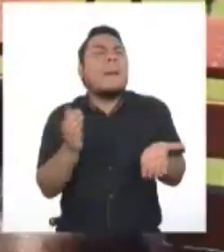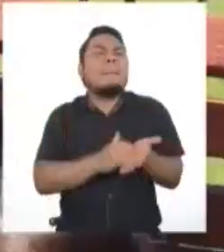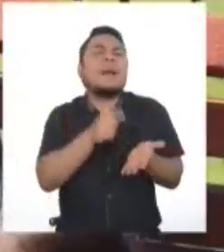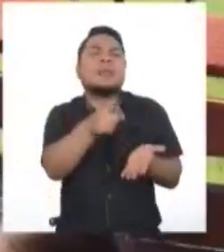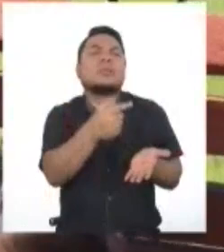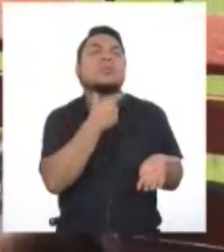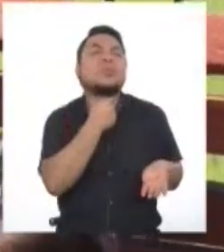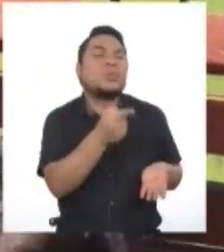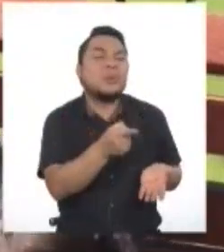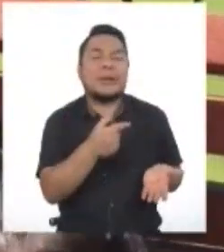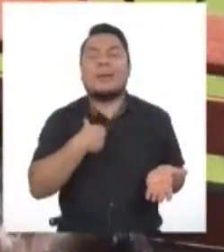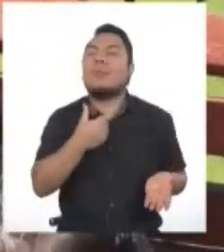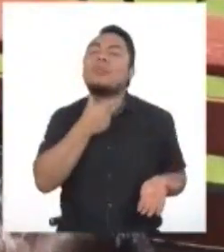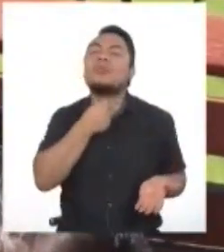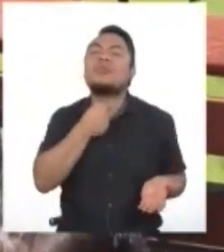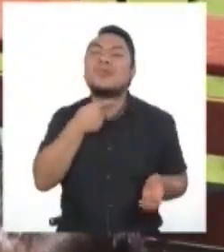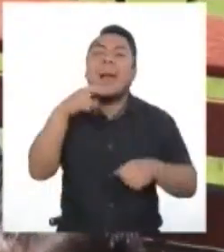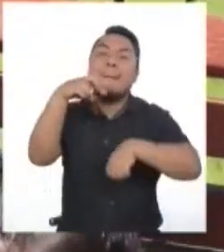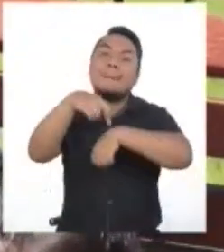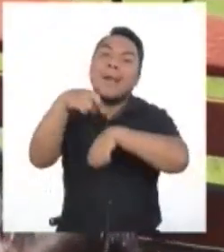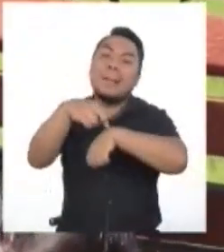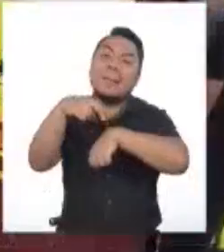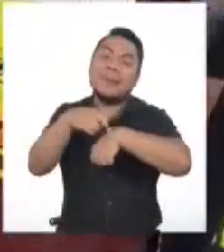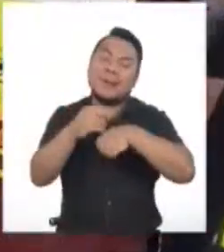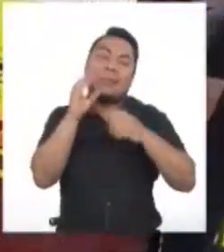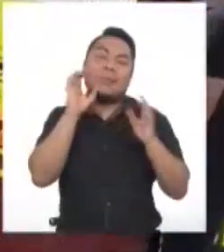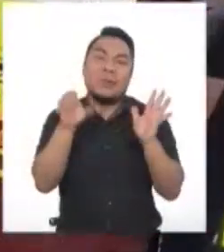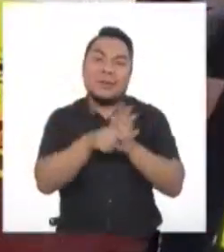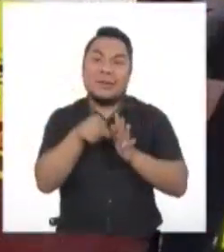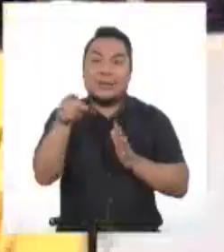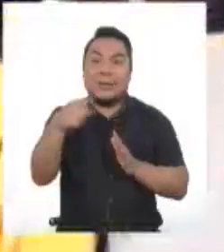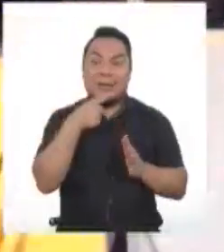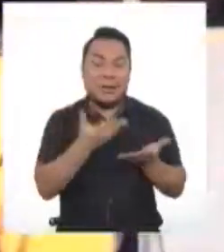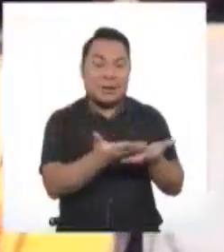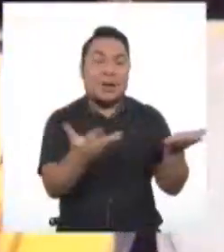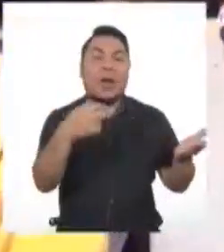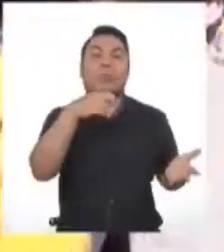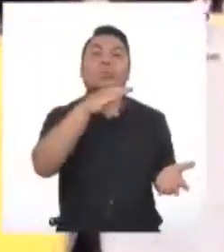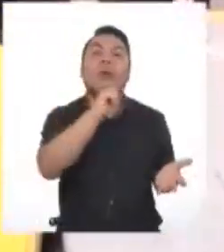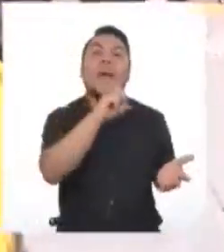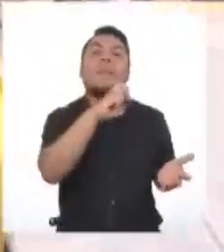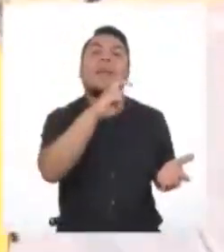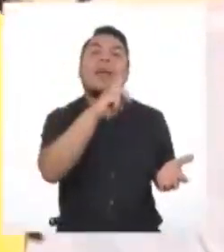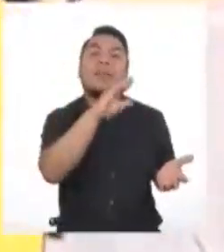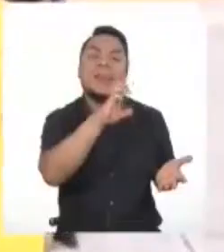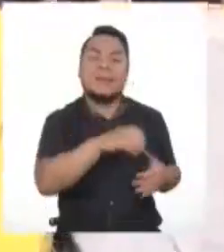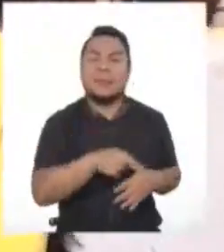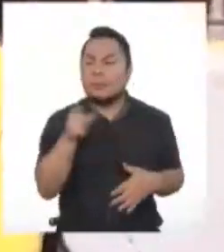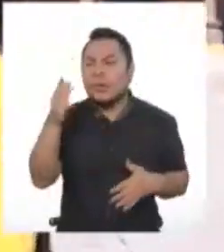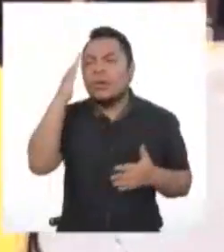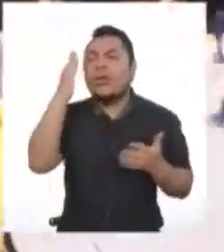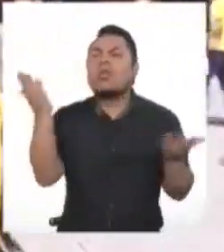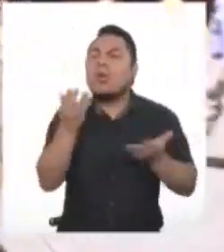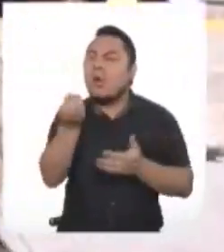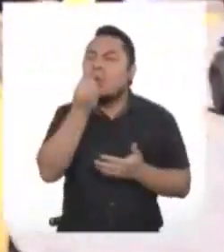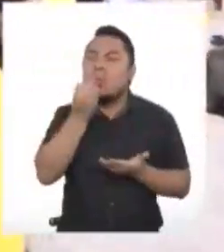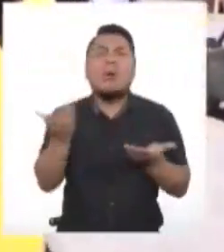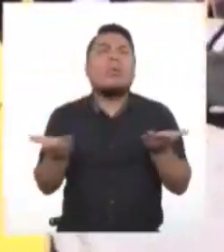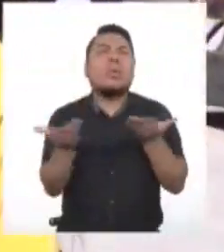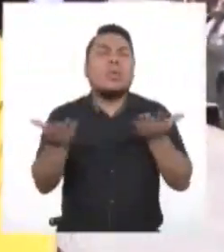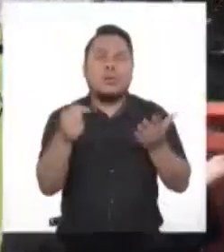gusta? Me encanta la papa, por ejemplo, que está en el puca picante. ¿Usted sabe de dónde viene la comida